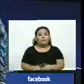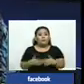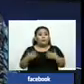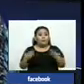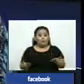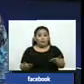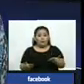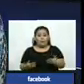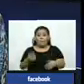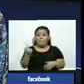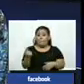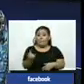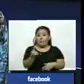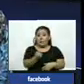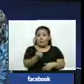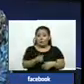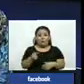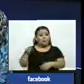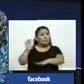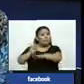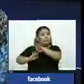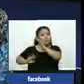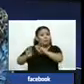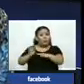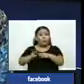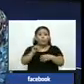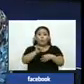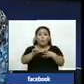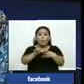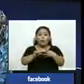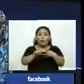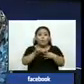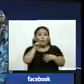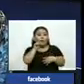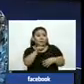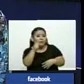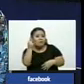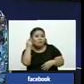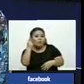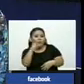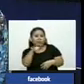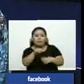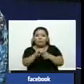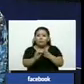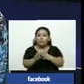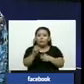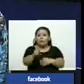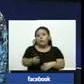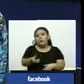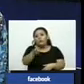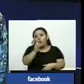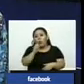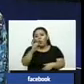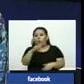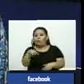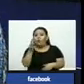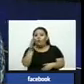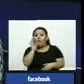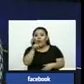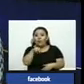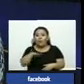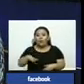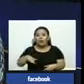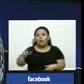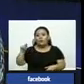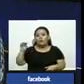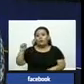Los nombres de personajes de leyendas en sus bebidas. Este es el principal atractivo de Coffee Break, ubicado en Tonacatepeque.